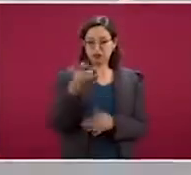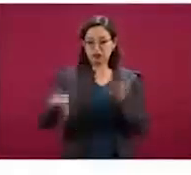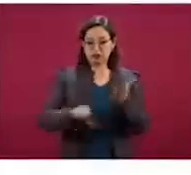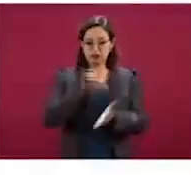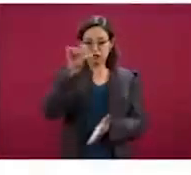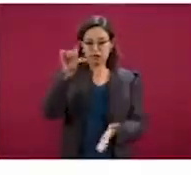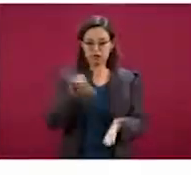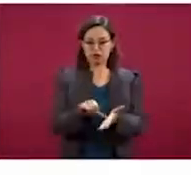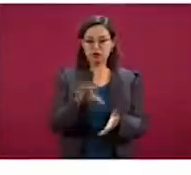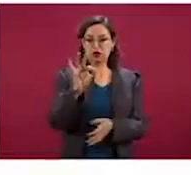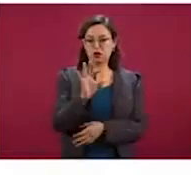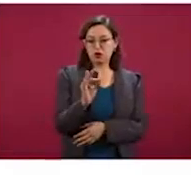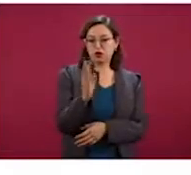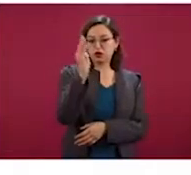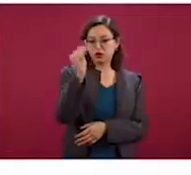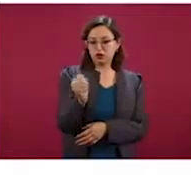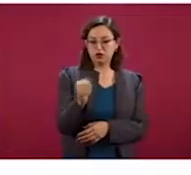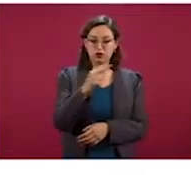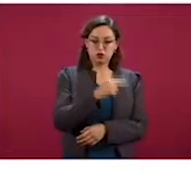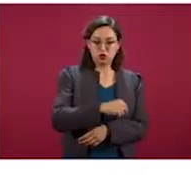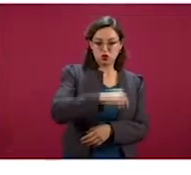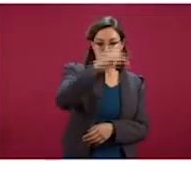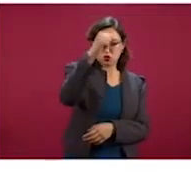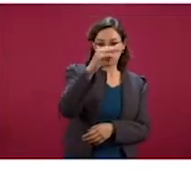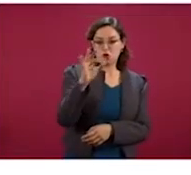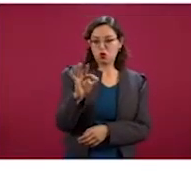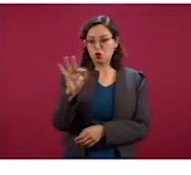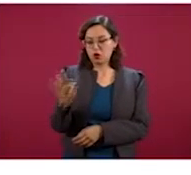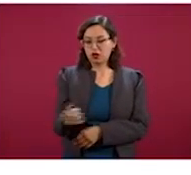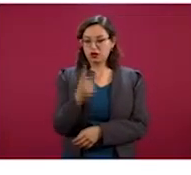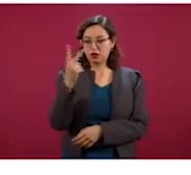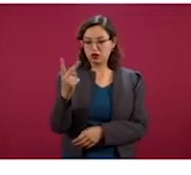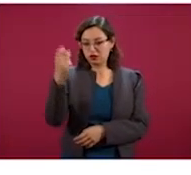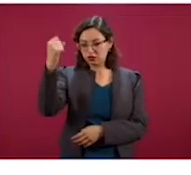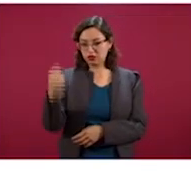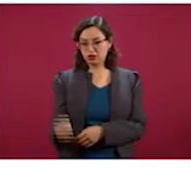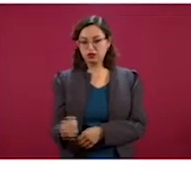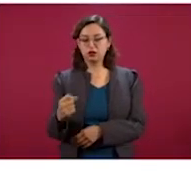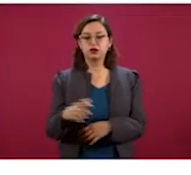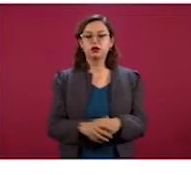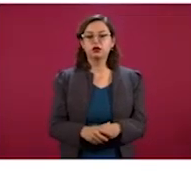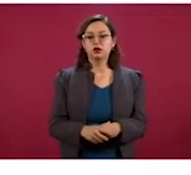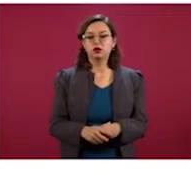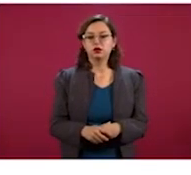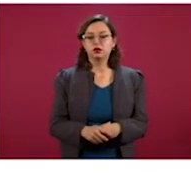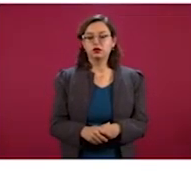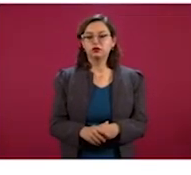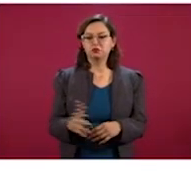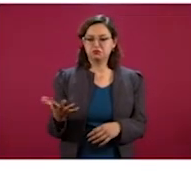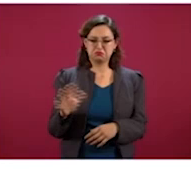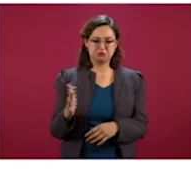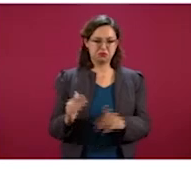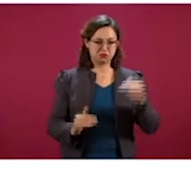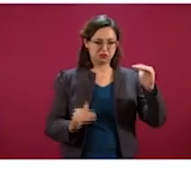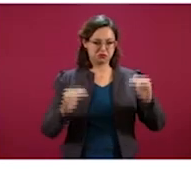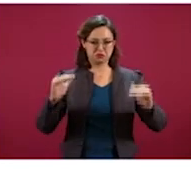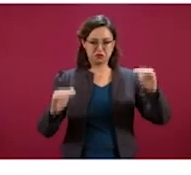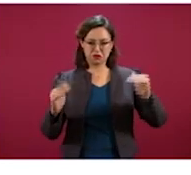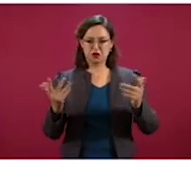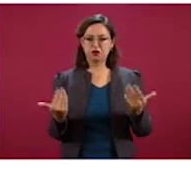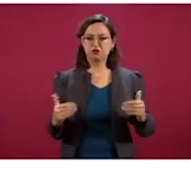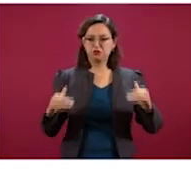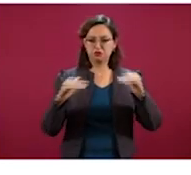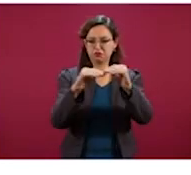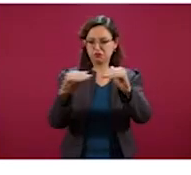centro, 49 están en el norte, 42 están en el sur, tienen un número más o menos equilibrado. No